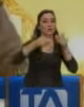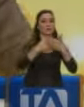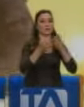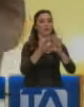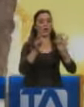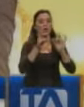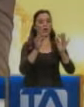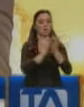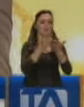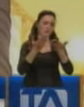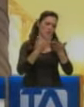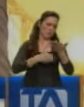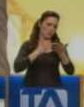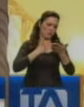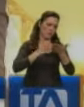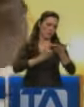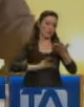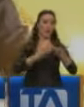por